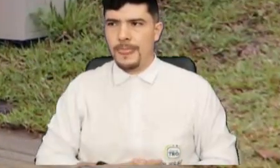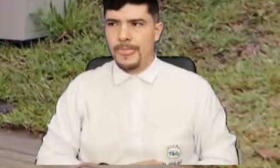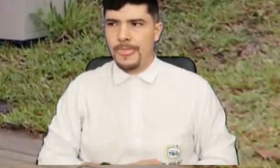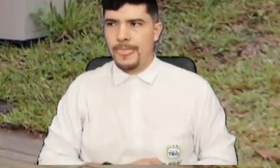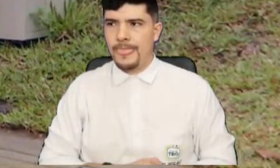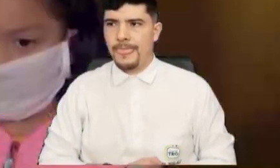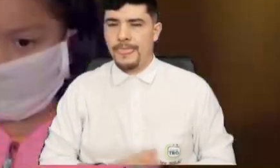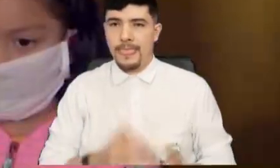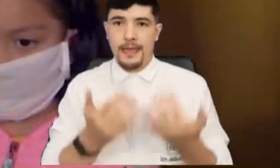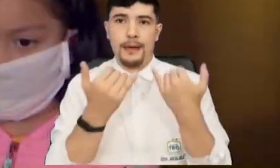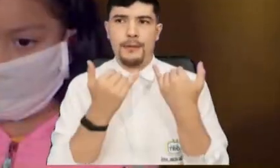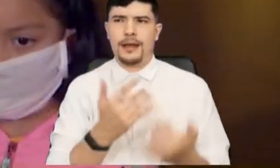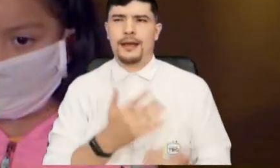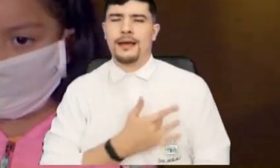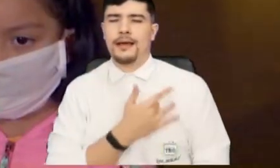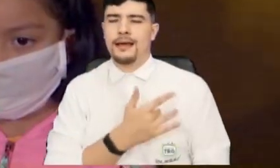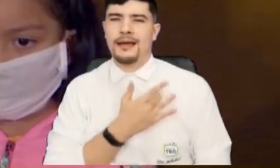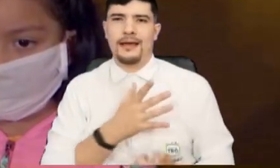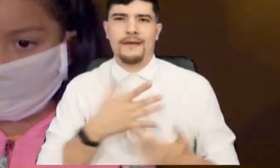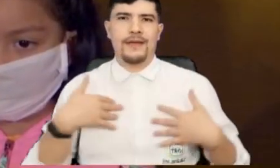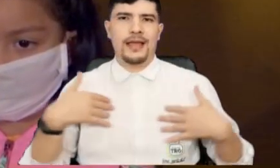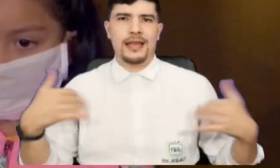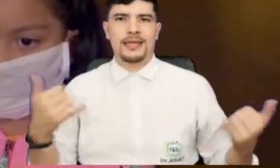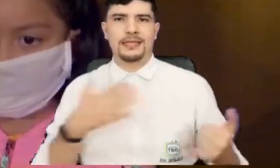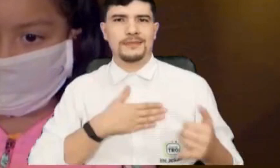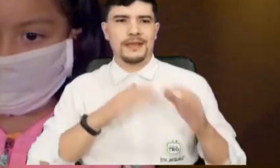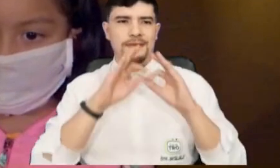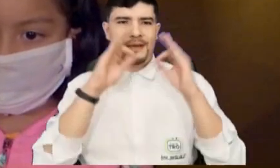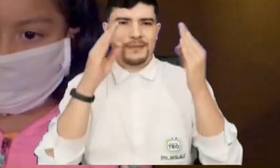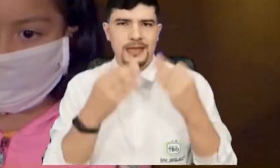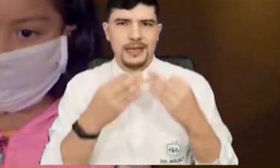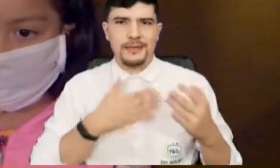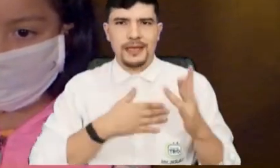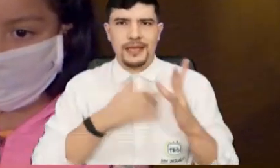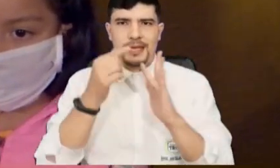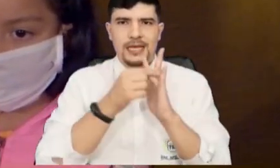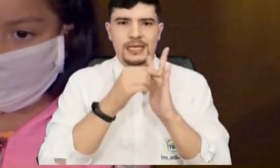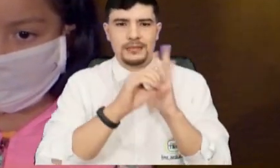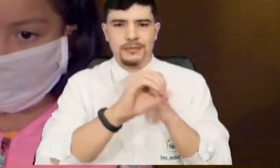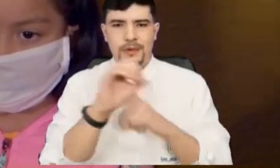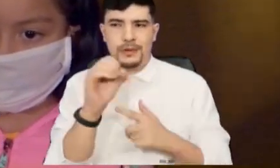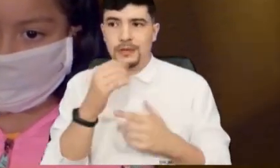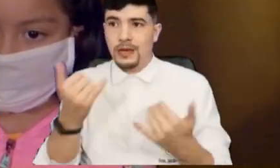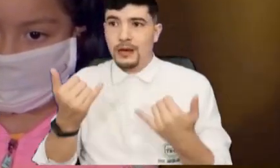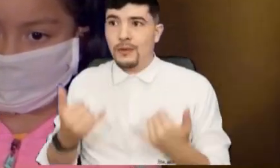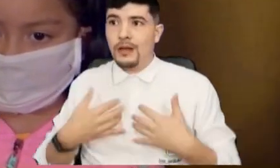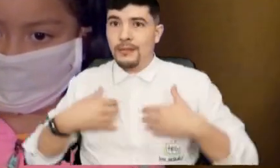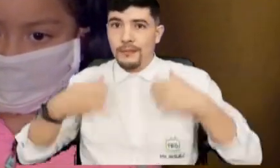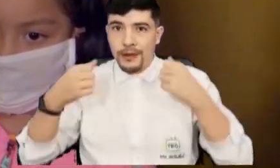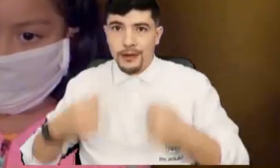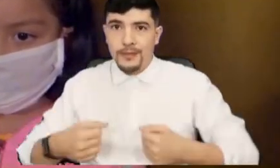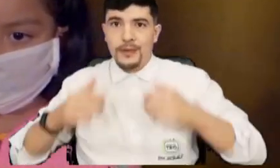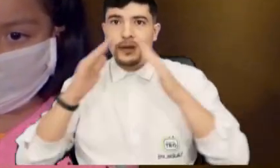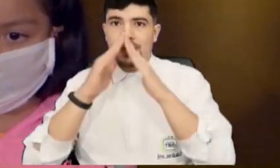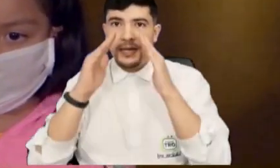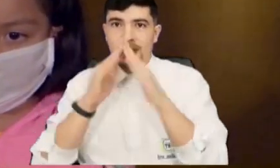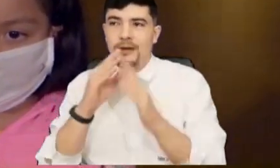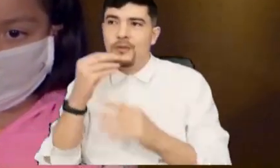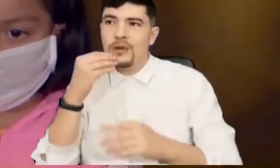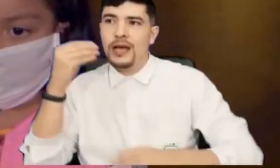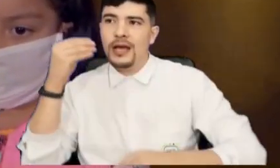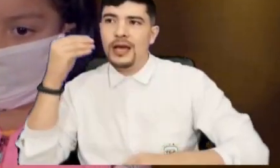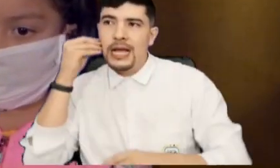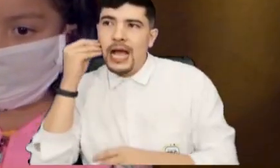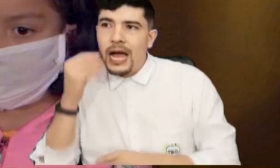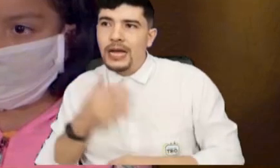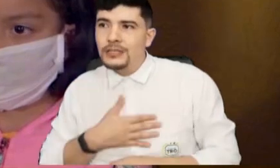muy feliz con mis dos niñas, con mi esposo. Ya tenemos una vivienda, un hogar donde poder yo brindarle a mis